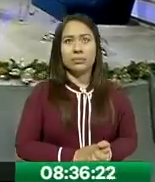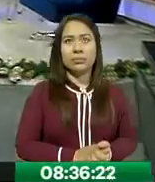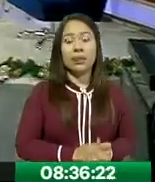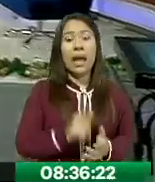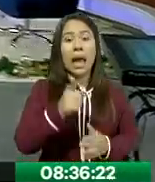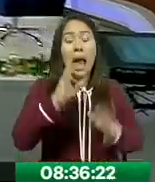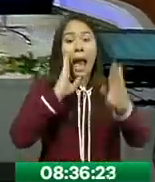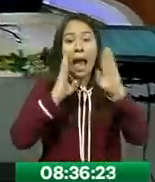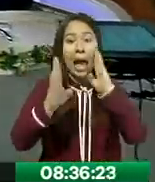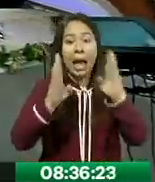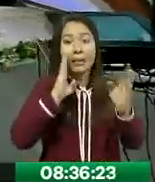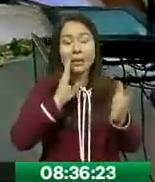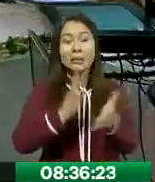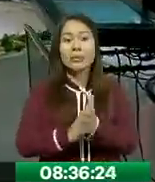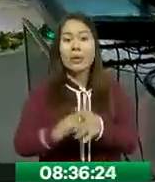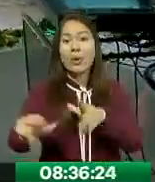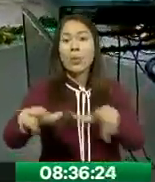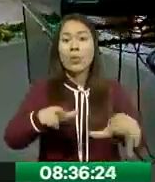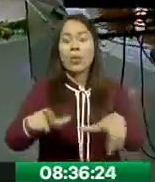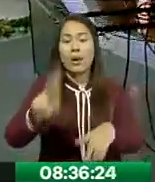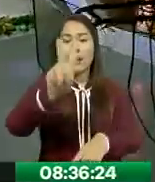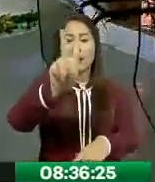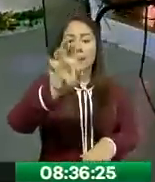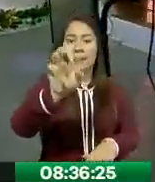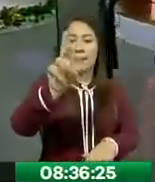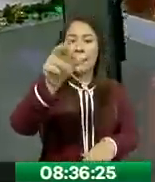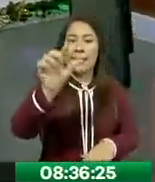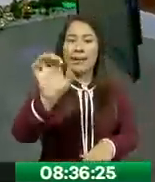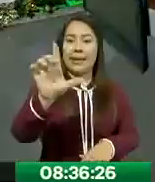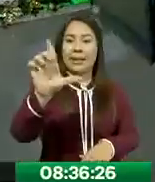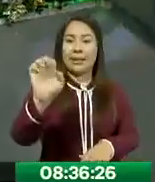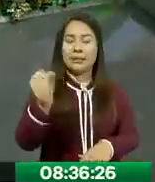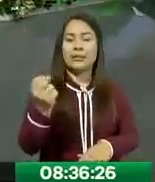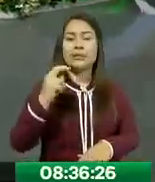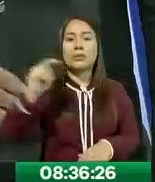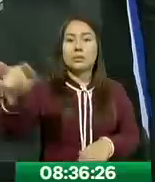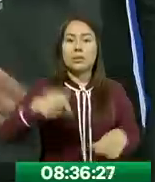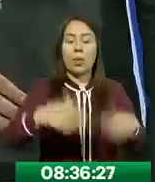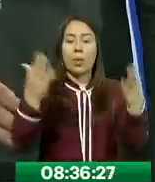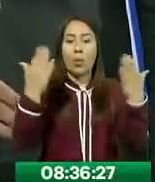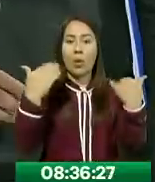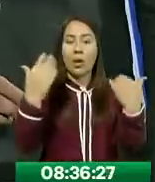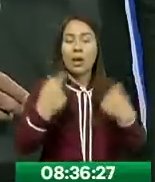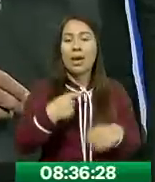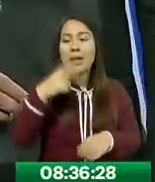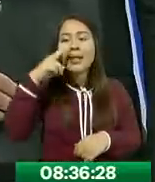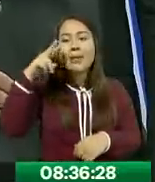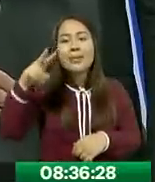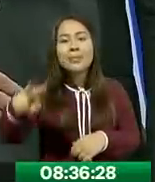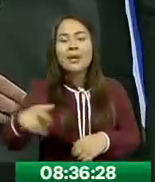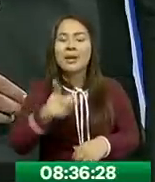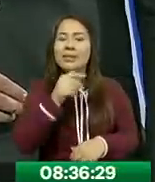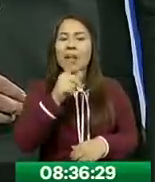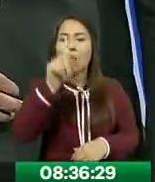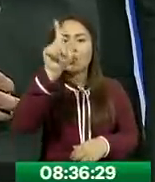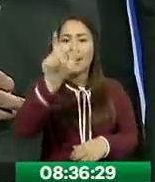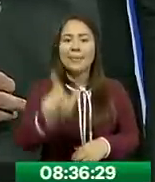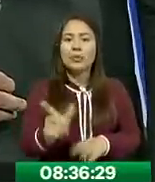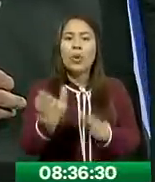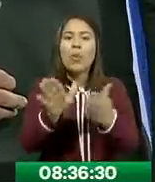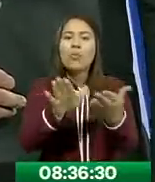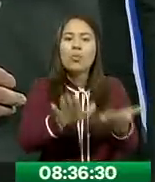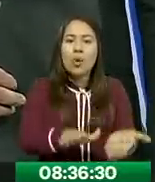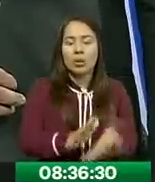Presten mucha atención, en la ciudadela Los Vergeles, esto al norte de la ciudad de Guayaquil, se detectó la existencia de una persona